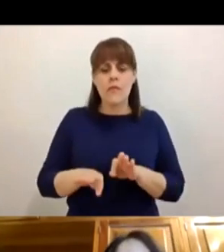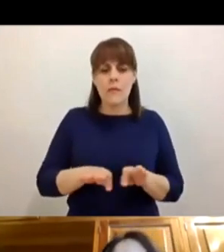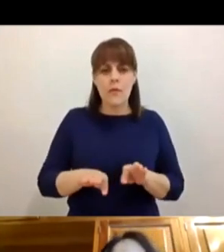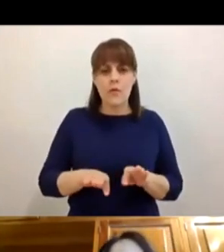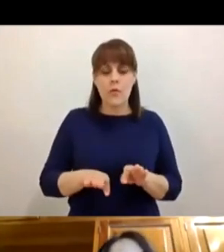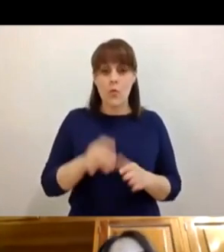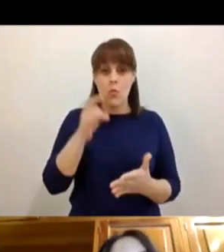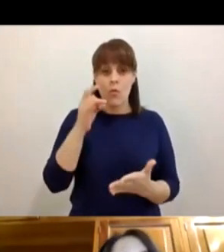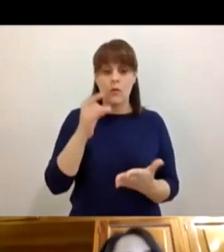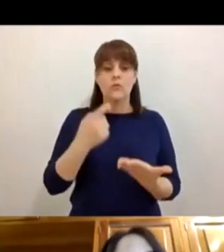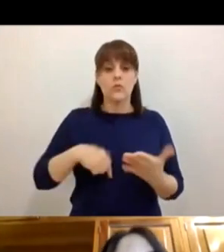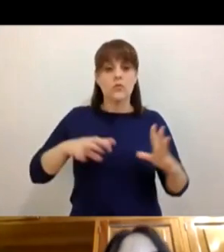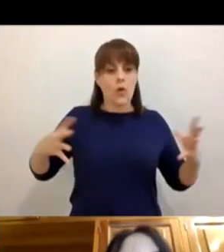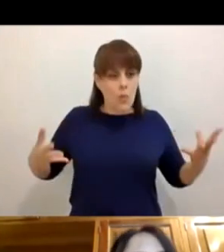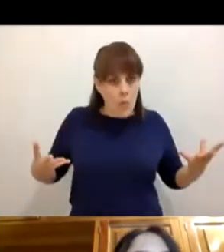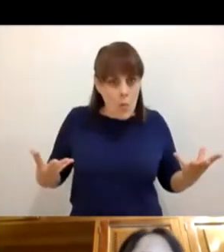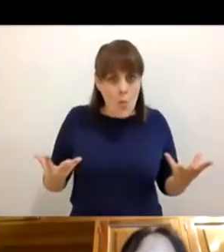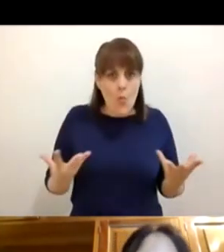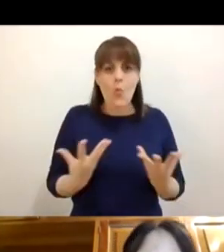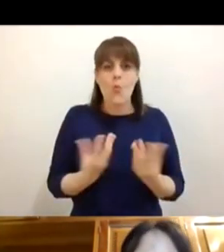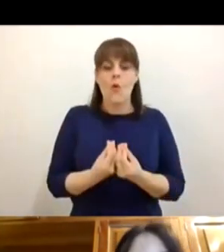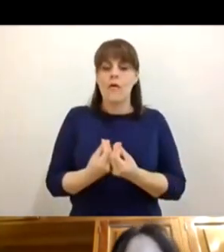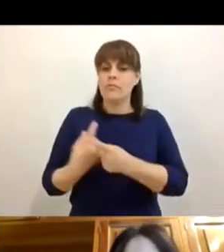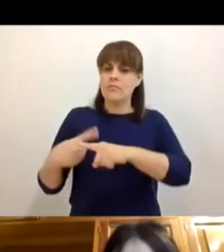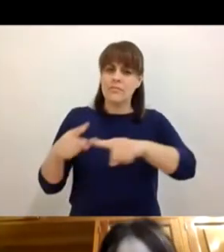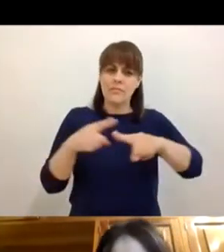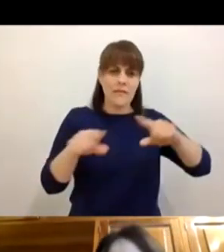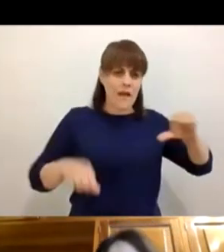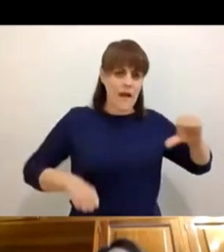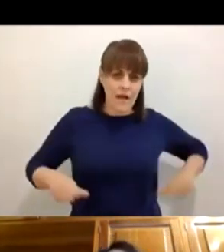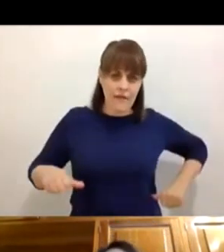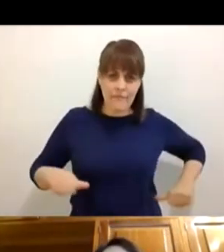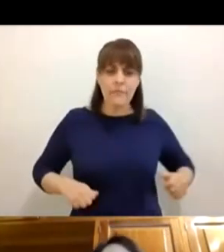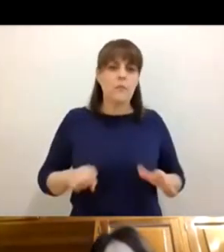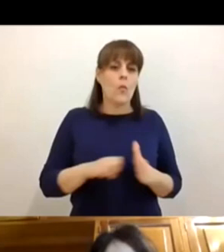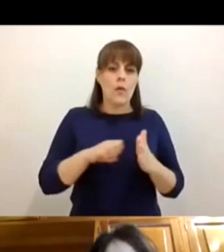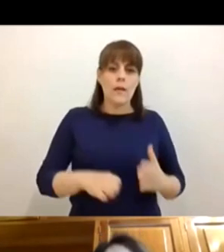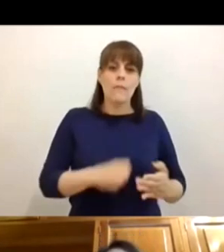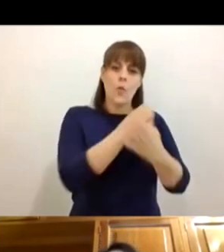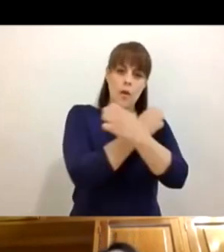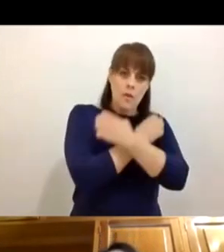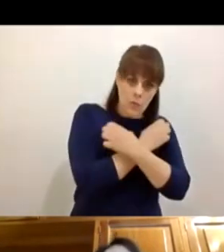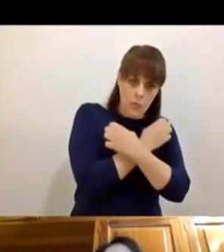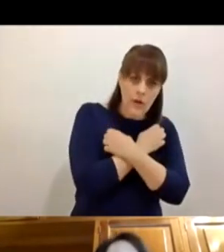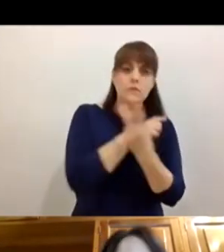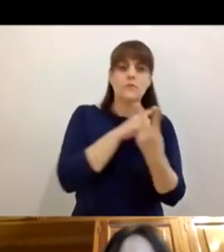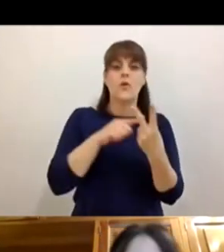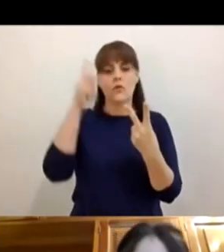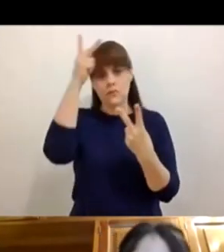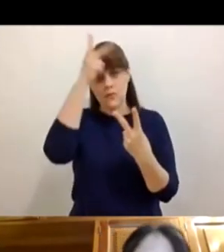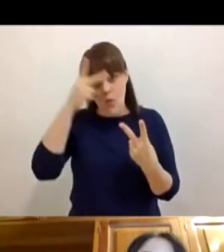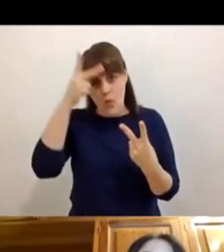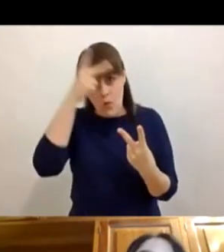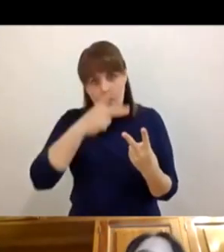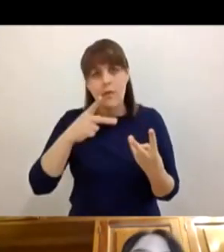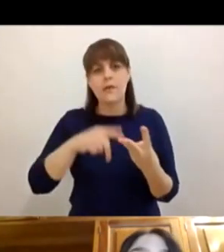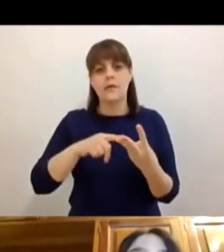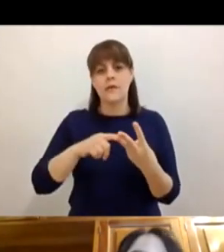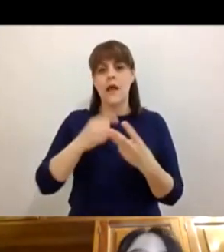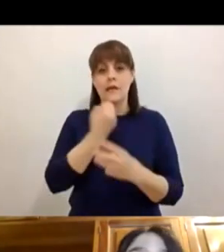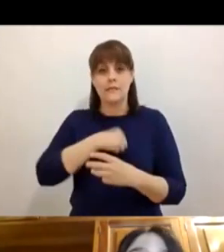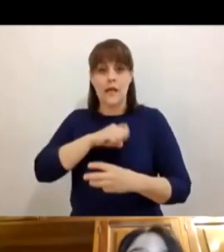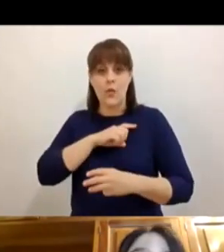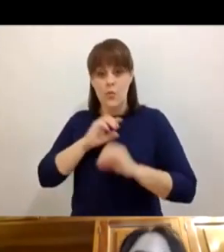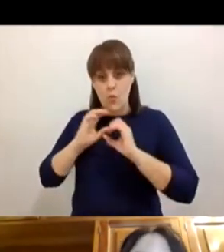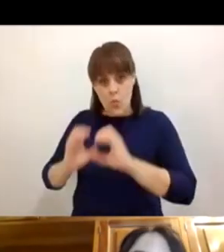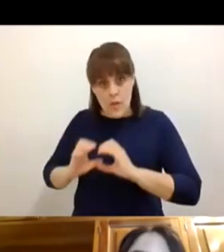¿no? Desde intervenciones educativas, ¿no? Psicológicas, del cuidado de la salud, ¿no?